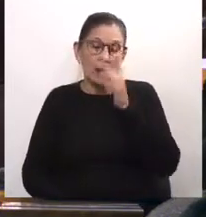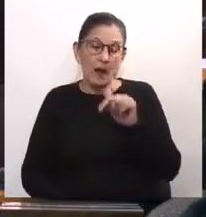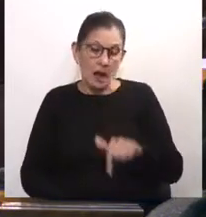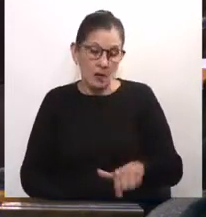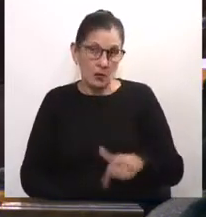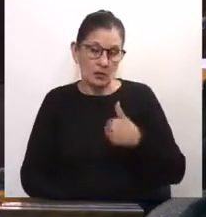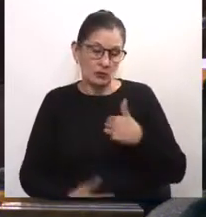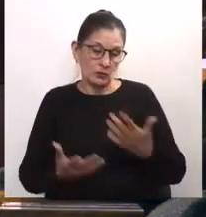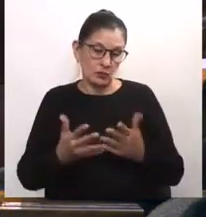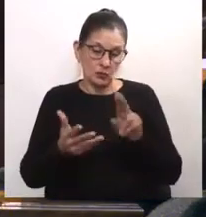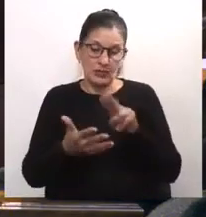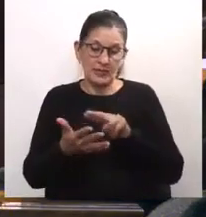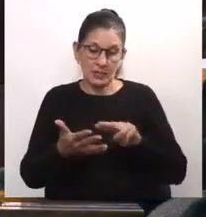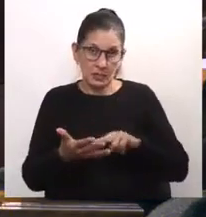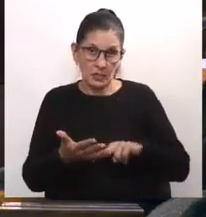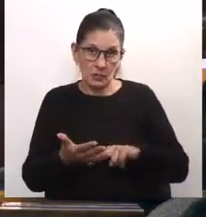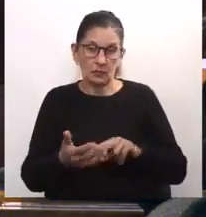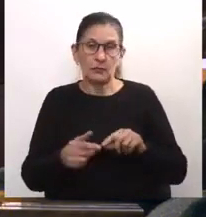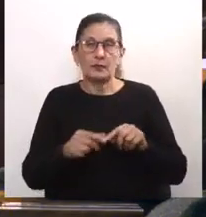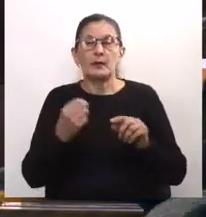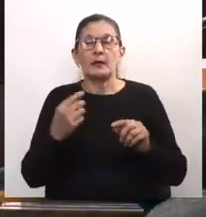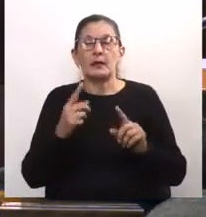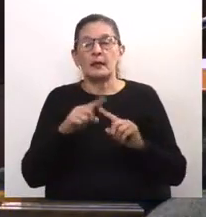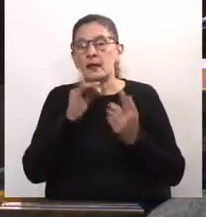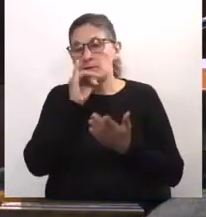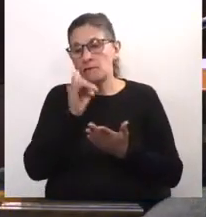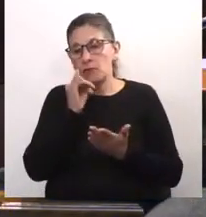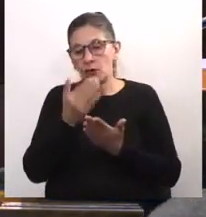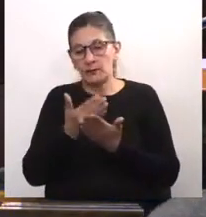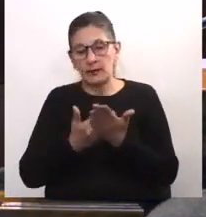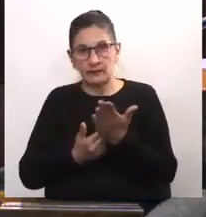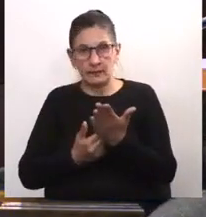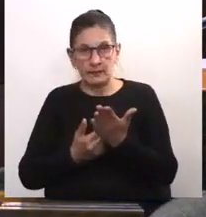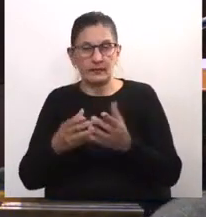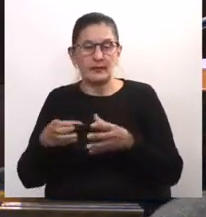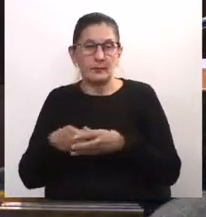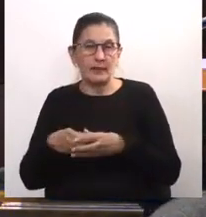la exposición de motivos del informe en minoría,